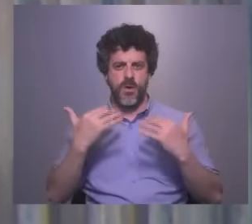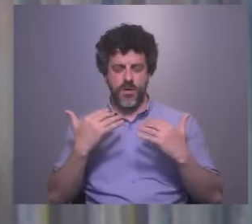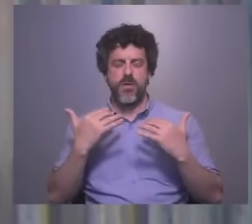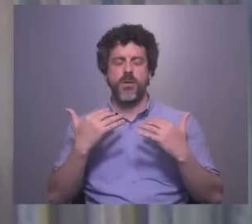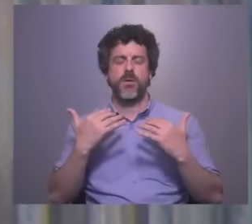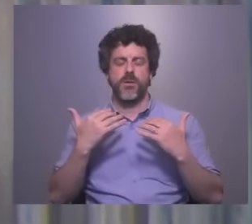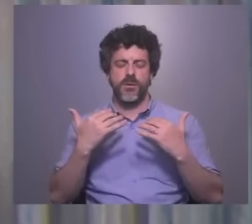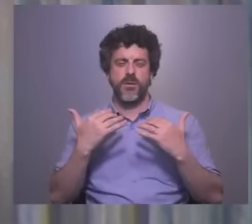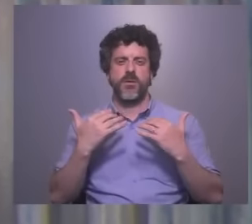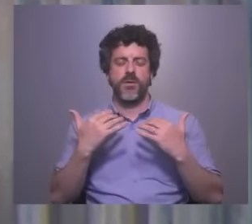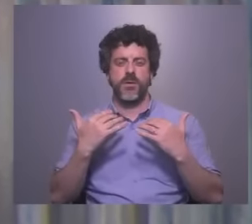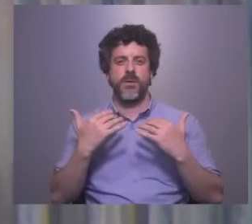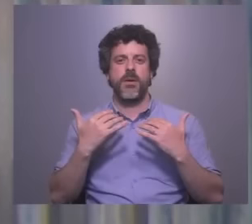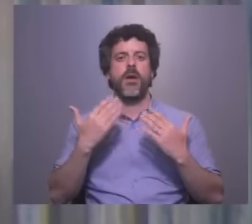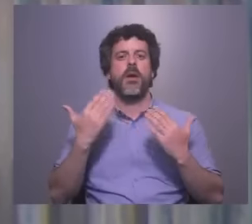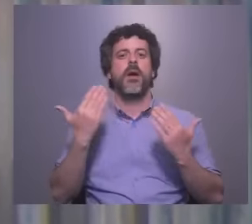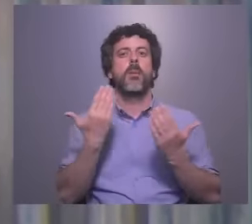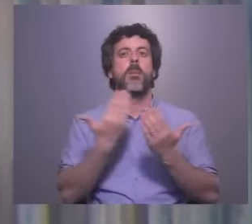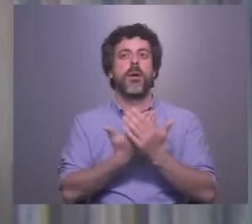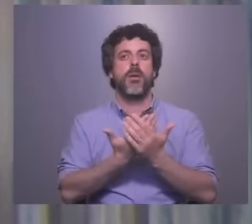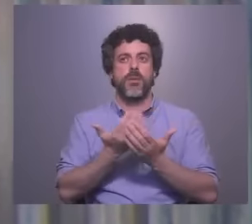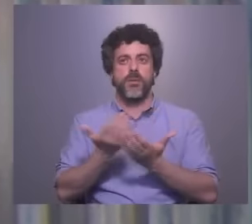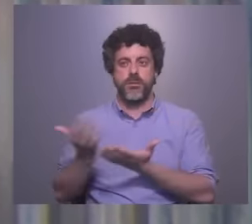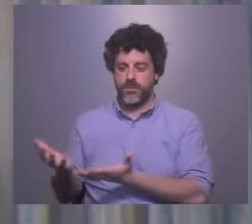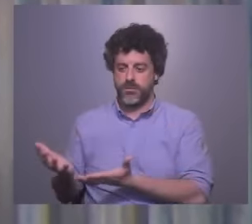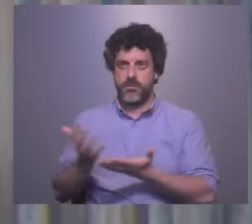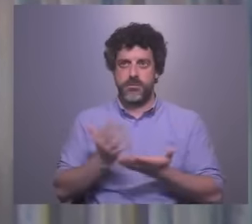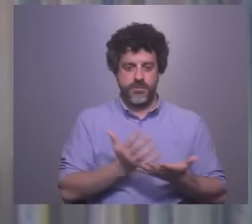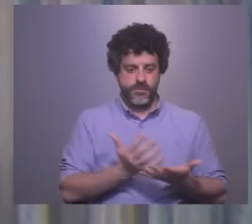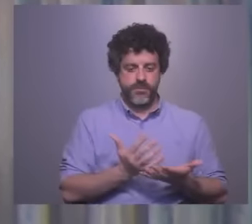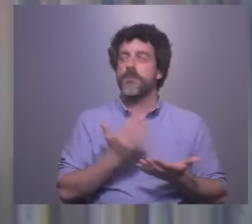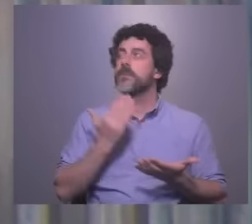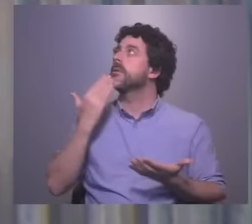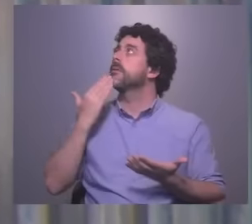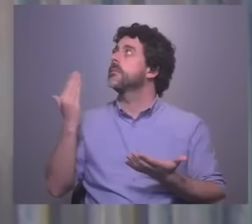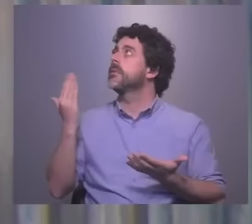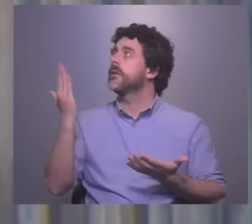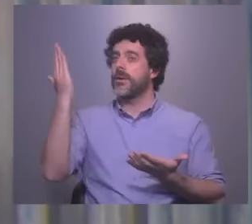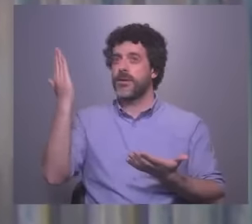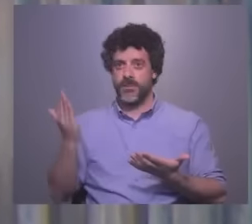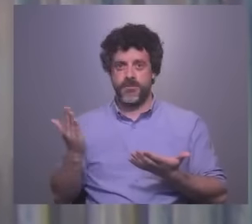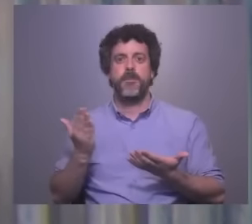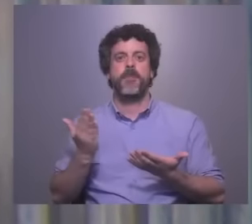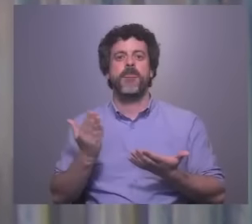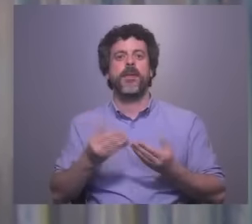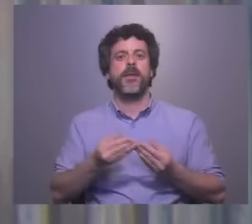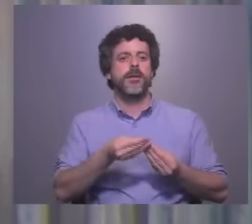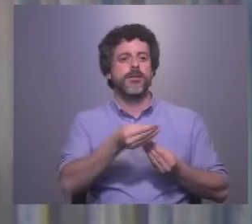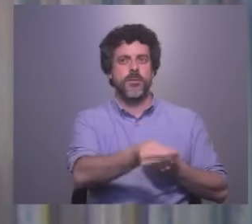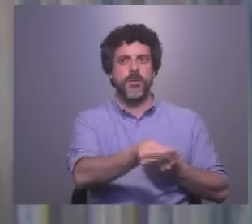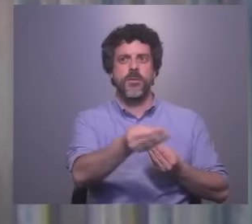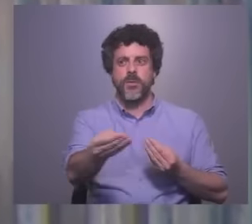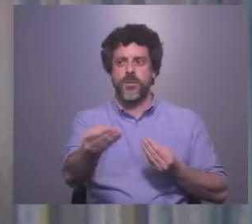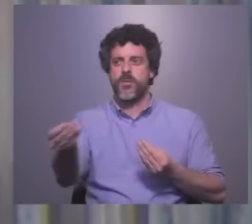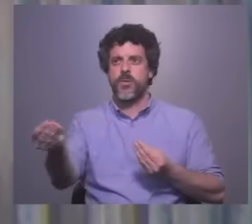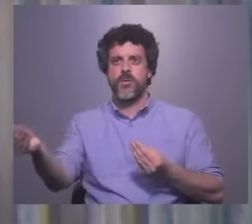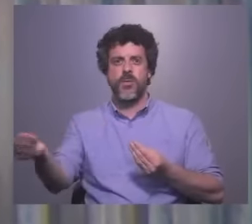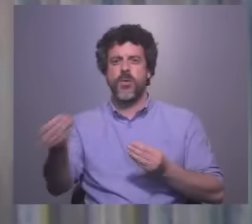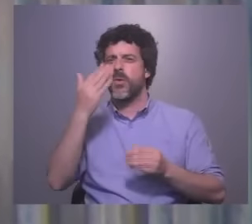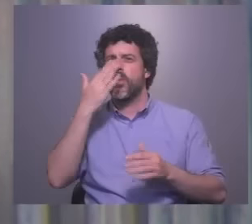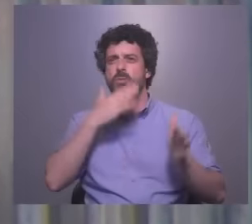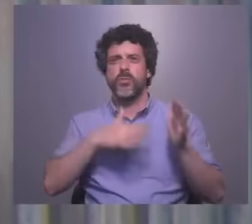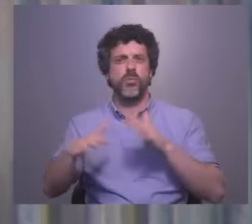la Pascua, la fiesta de los judíos. Jesús entonces levantó los ojos y al ver